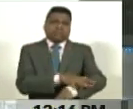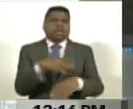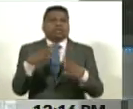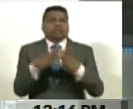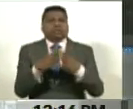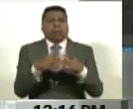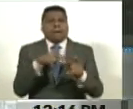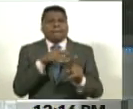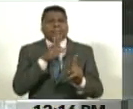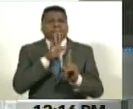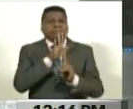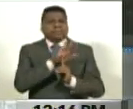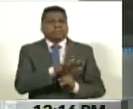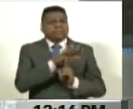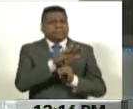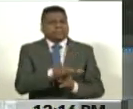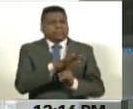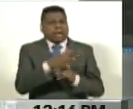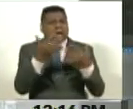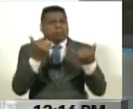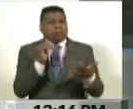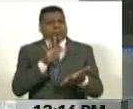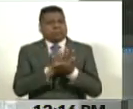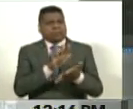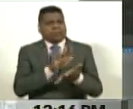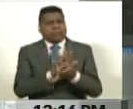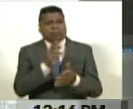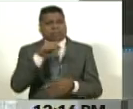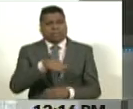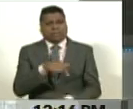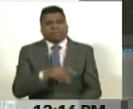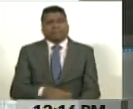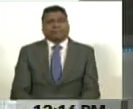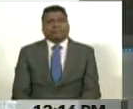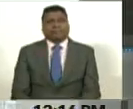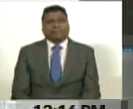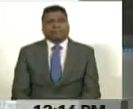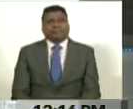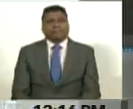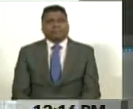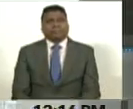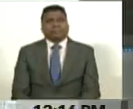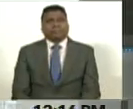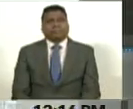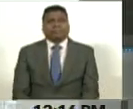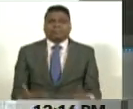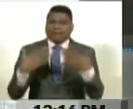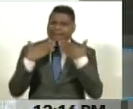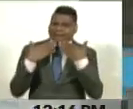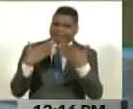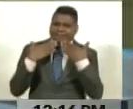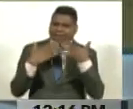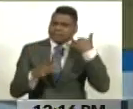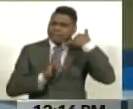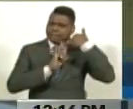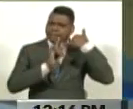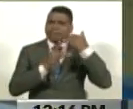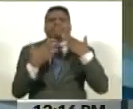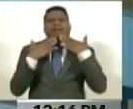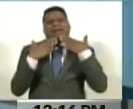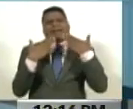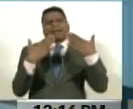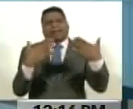durante toda esta semana a la tranquilidad de nuestra ciudad capital. Bueno, agradecemos el contacto al alcalde